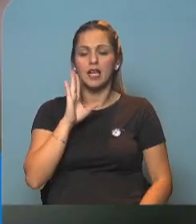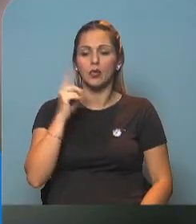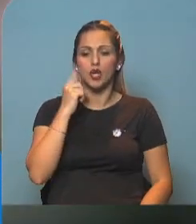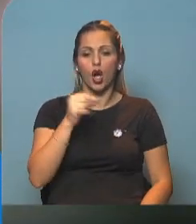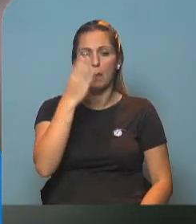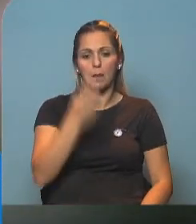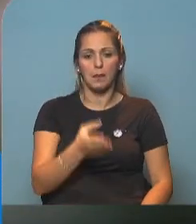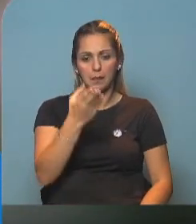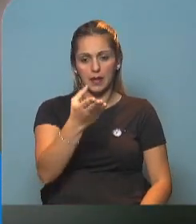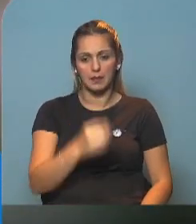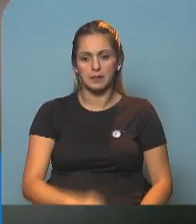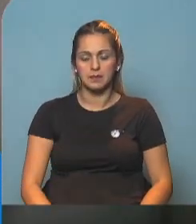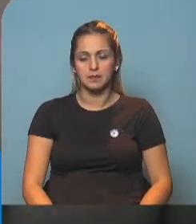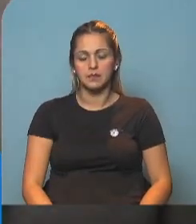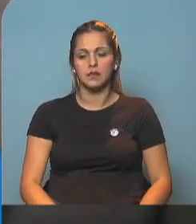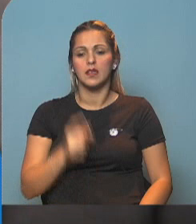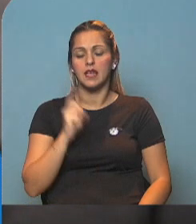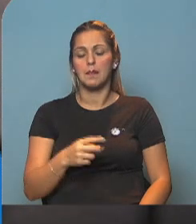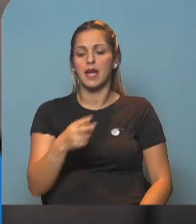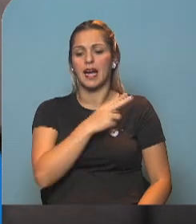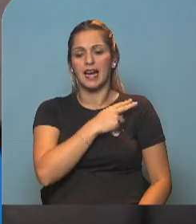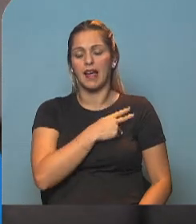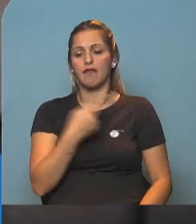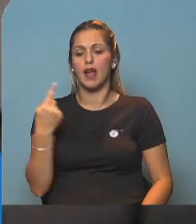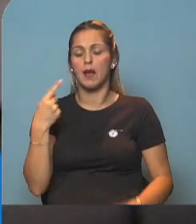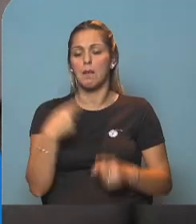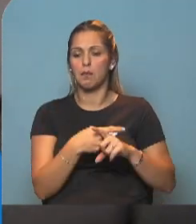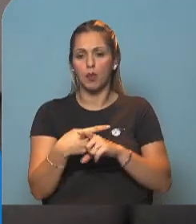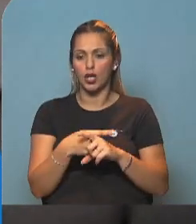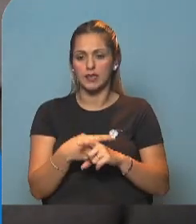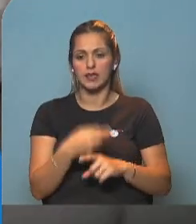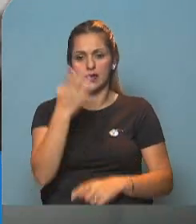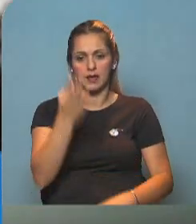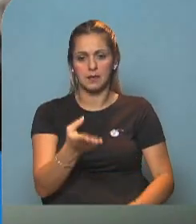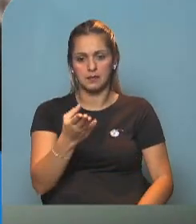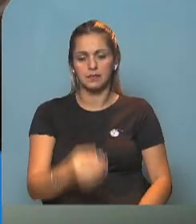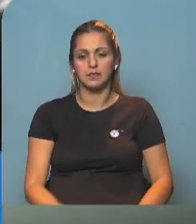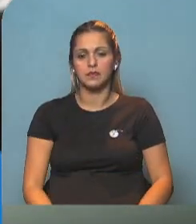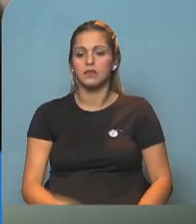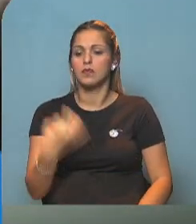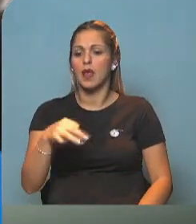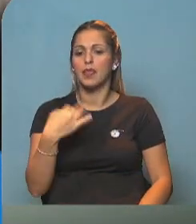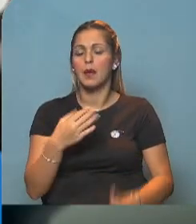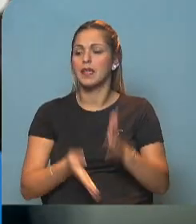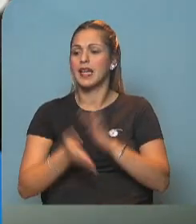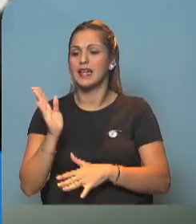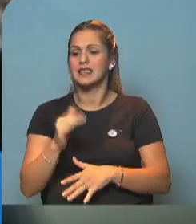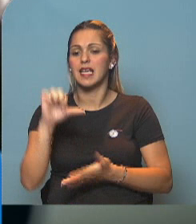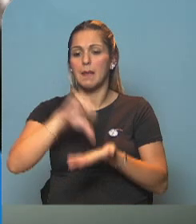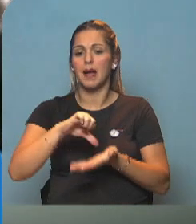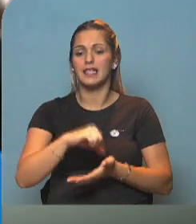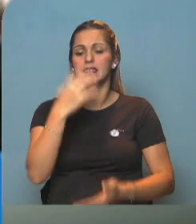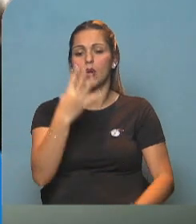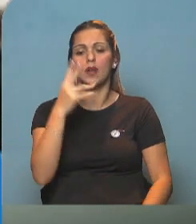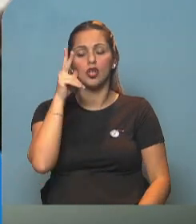Todd Robinson, y del jefe de la sección política, el señor Brian Naranjo. Deben irse del país en 48 horas